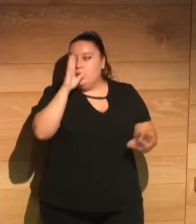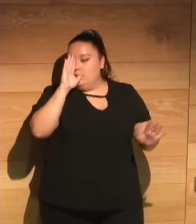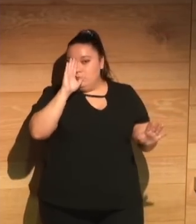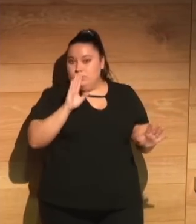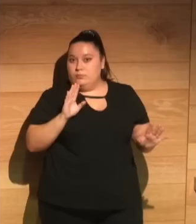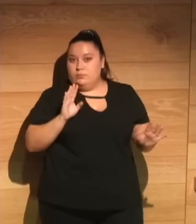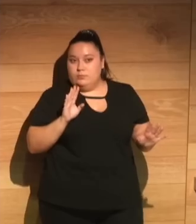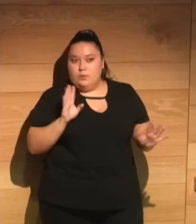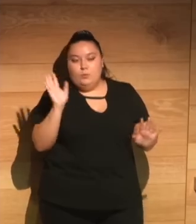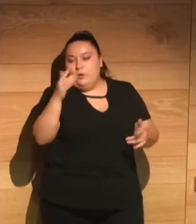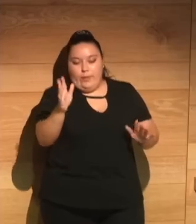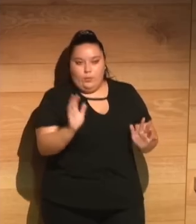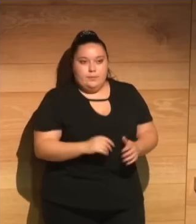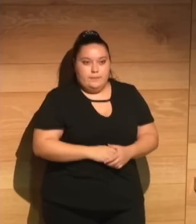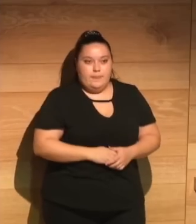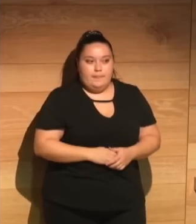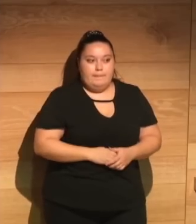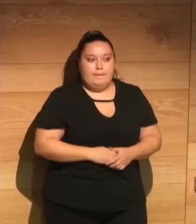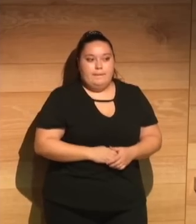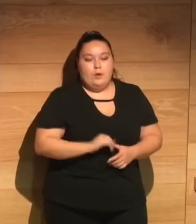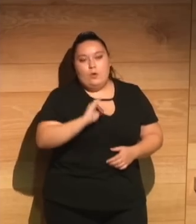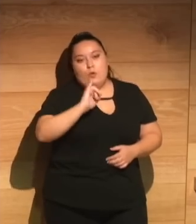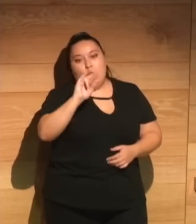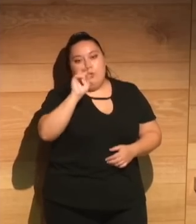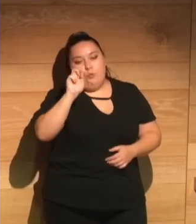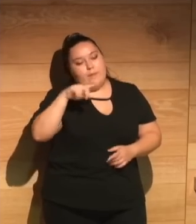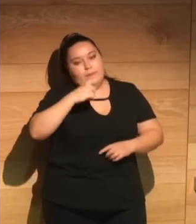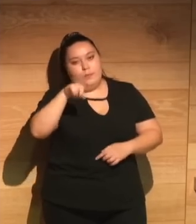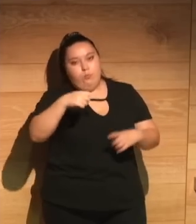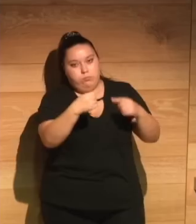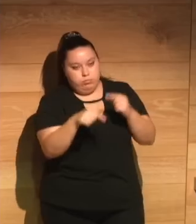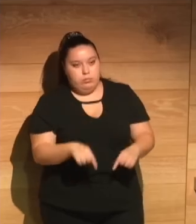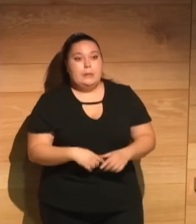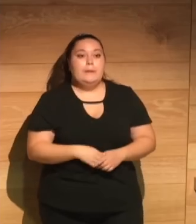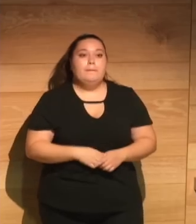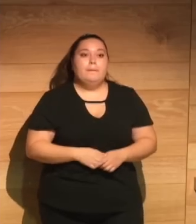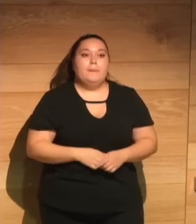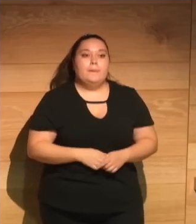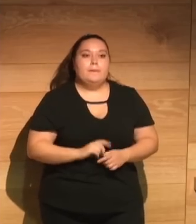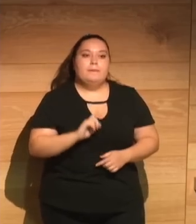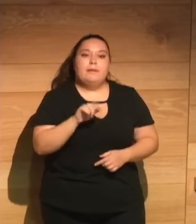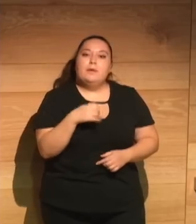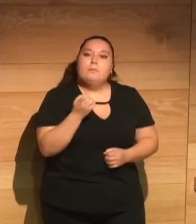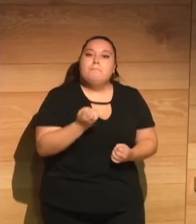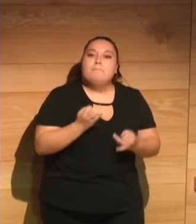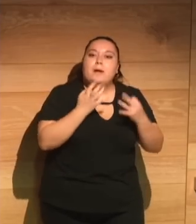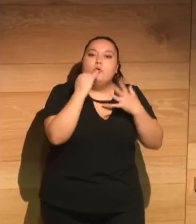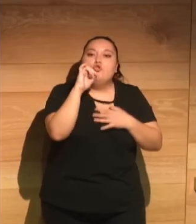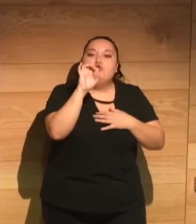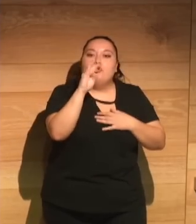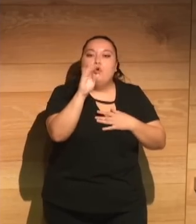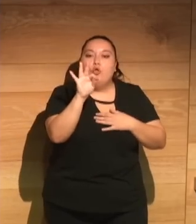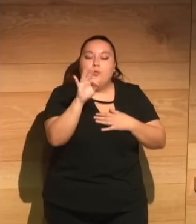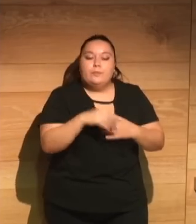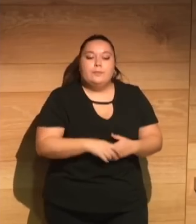lo... Da igual, Juan si no nos corrige. Yo creo que después le daban con unos vapores de yodo precisamente para convertir eso en yoduro